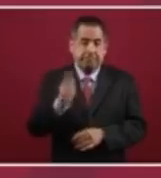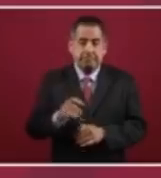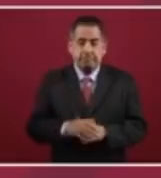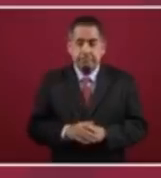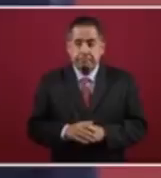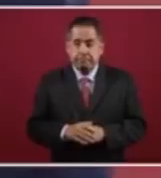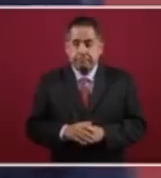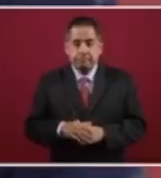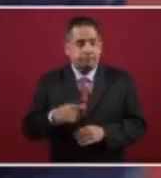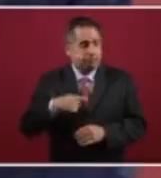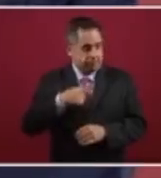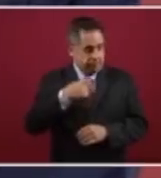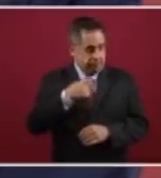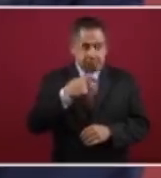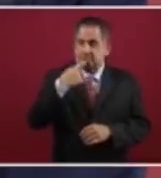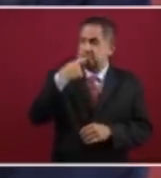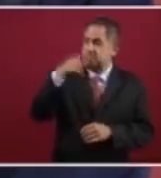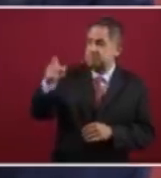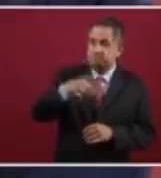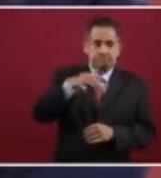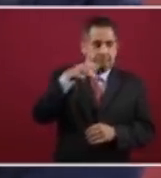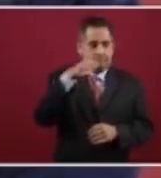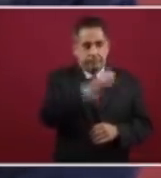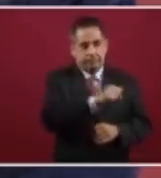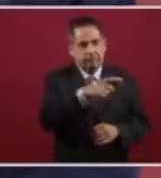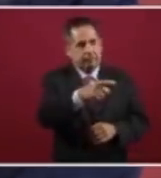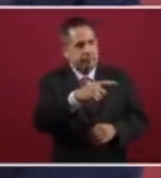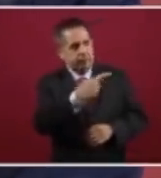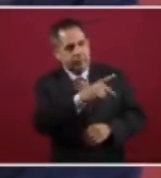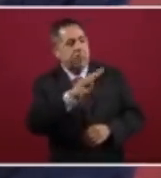los voy a acusar con sus mamás,